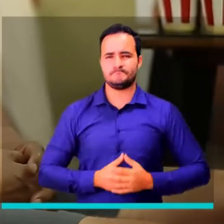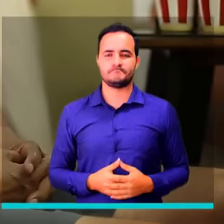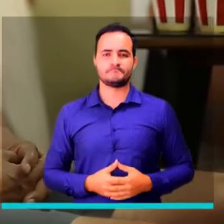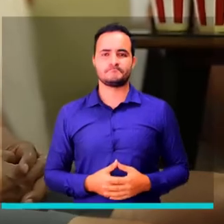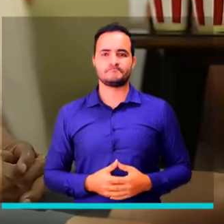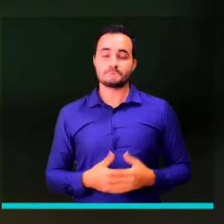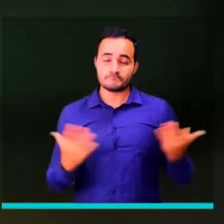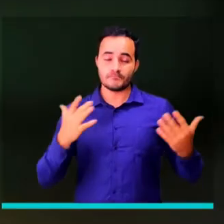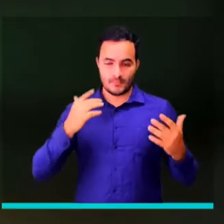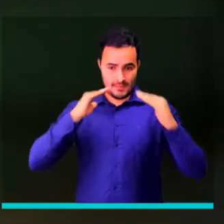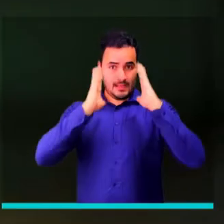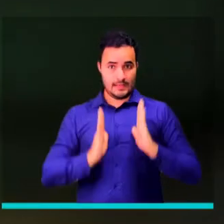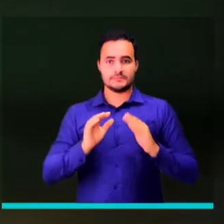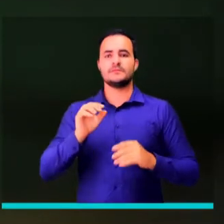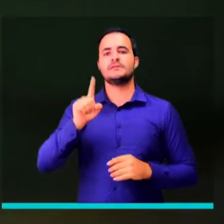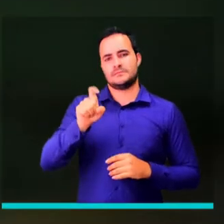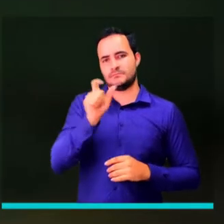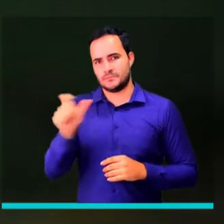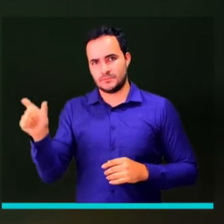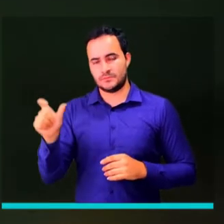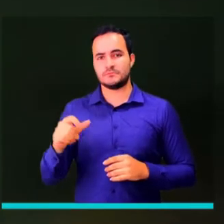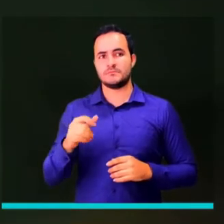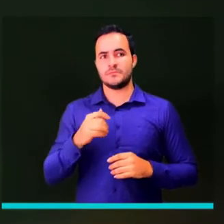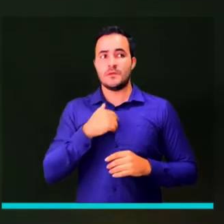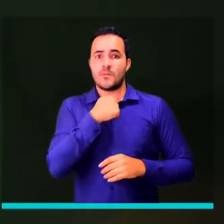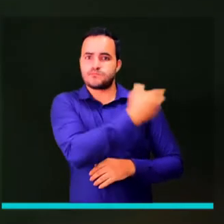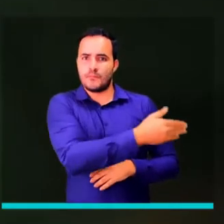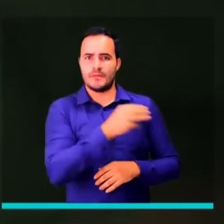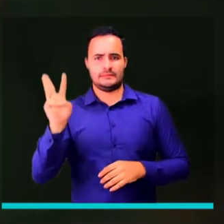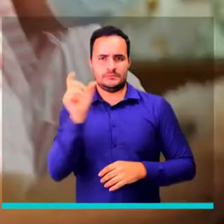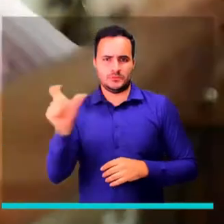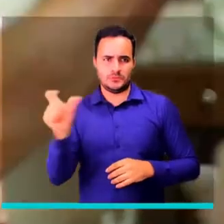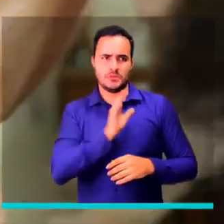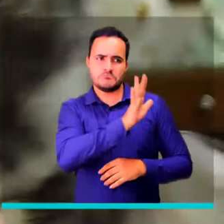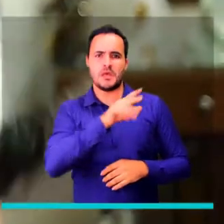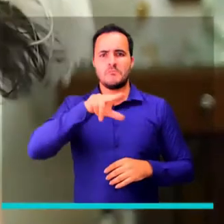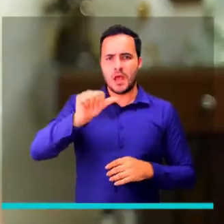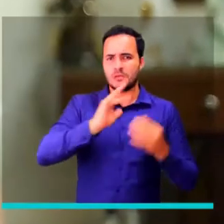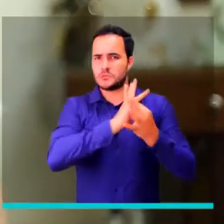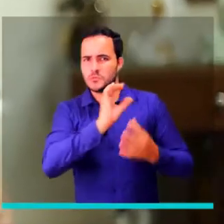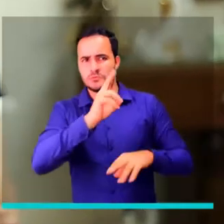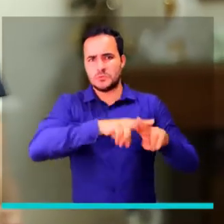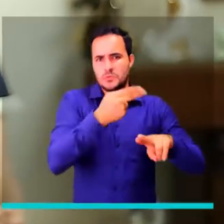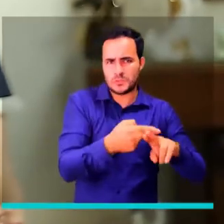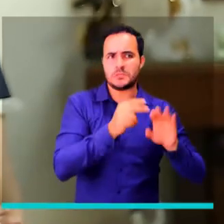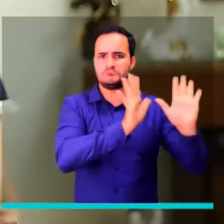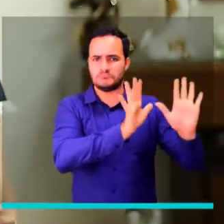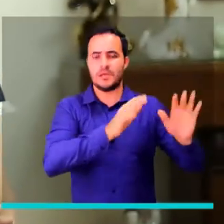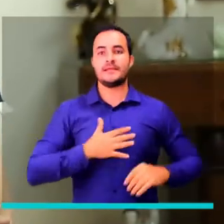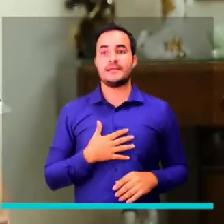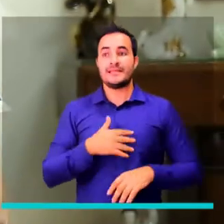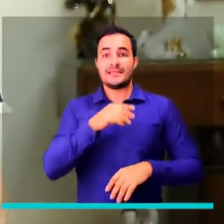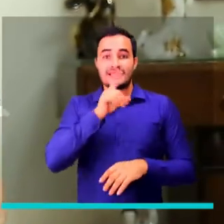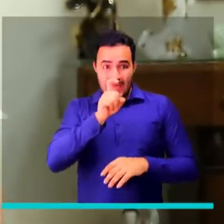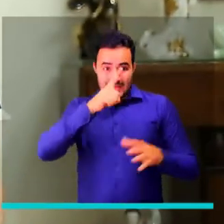Nosotros somos 6 personas, acá pues vivimos 3 personas y al lado vive mi hermana con el esposo y mi sobrina. De esas 6